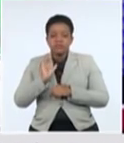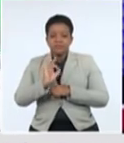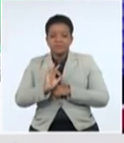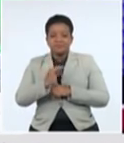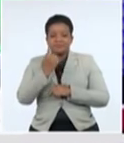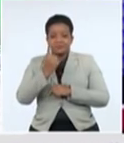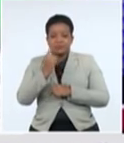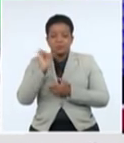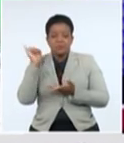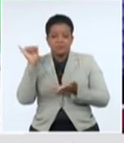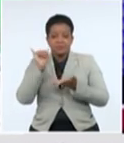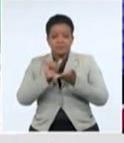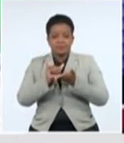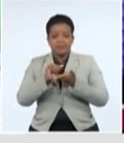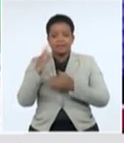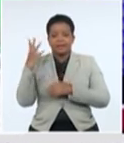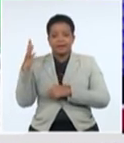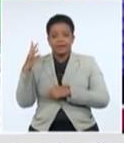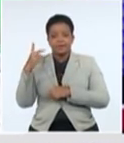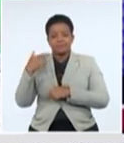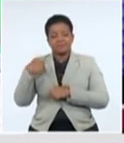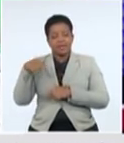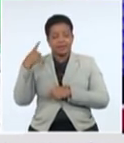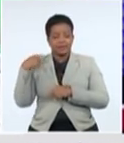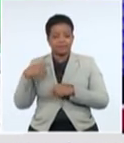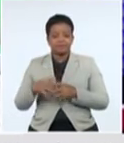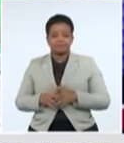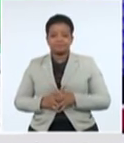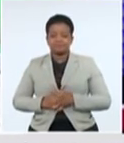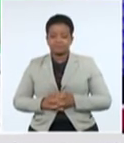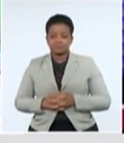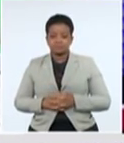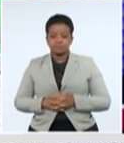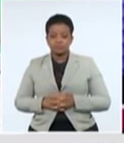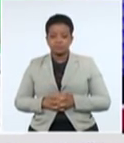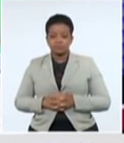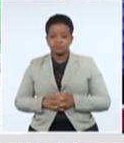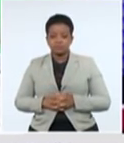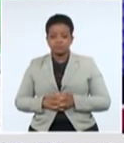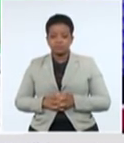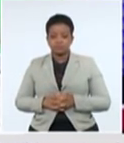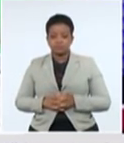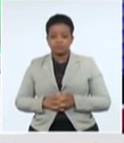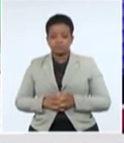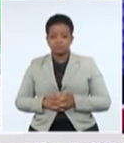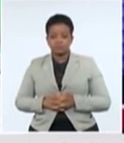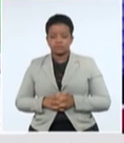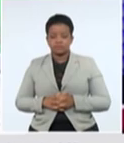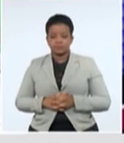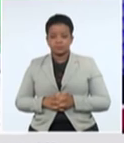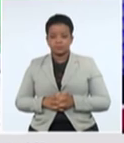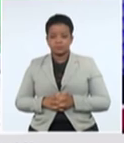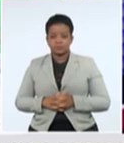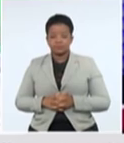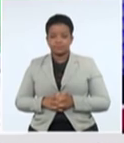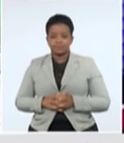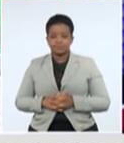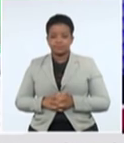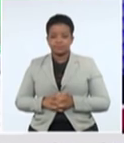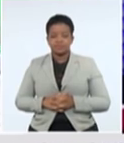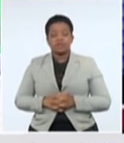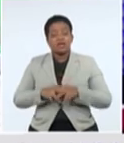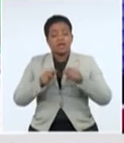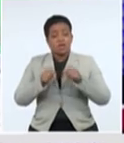en el día de ayer, que este caso, que es un caso importado en nuestro país. Y ahora sí,